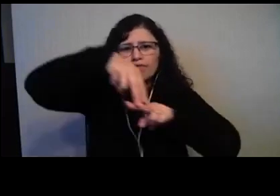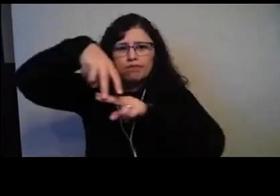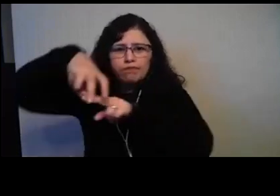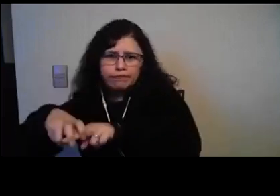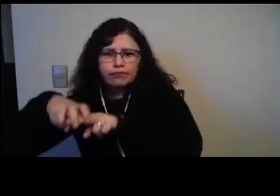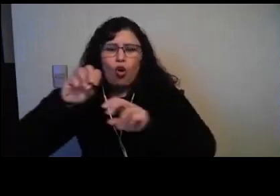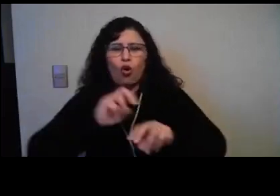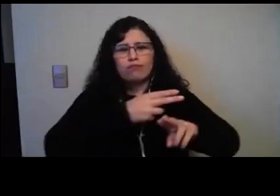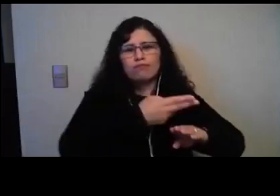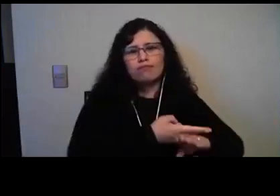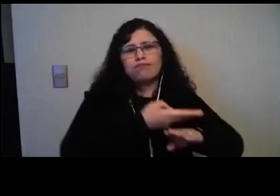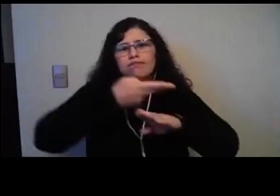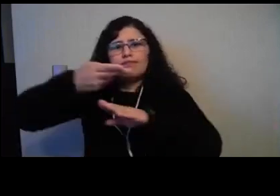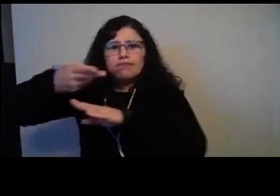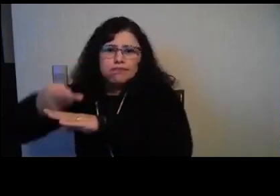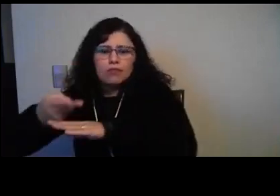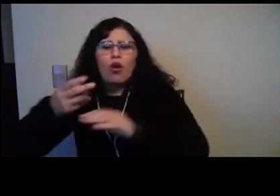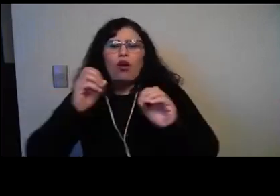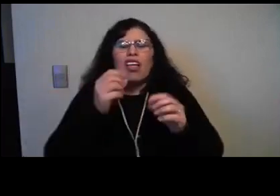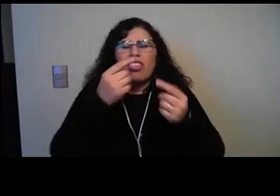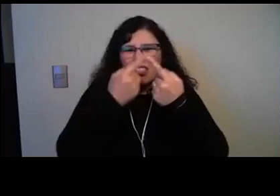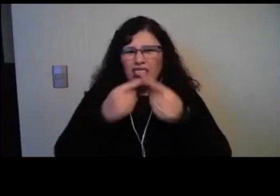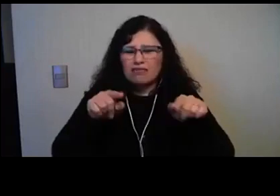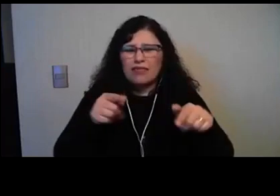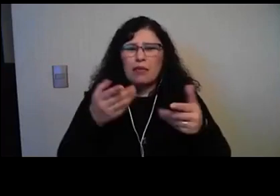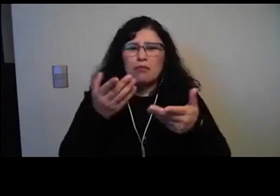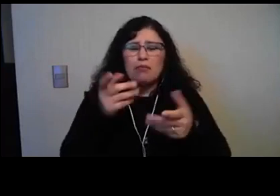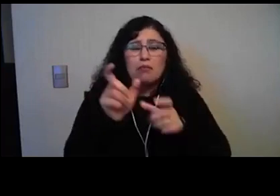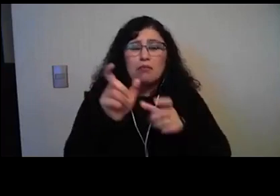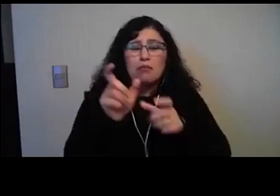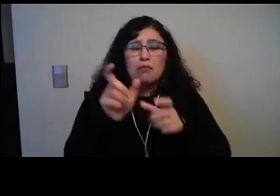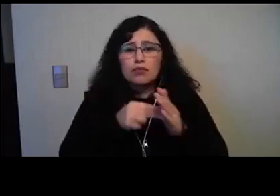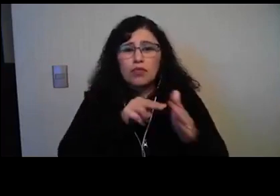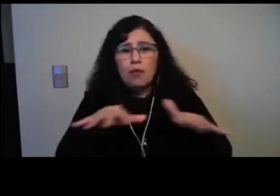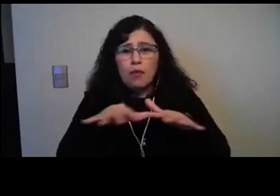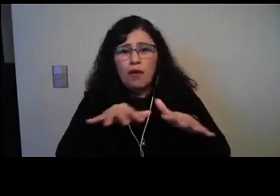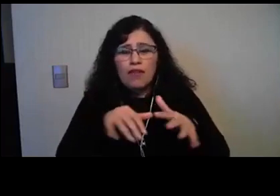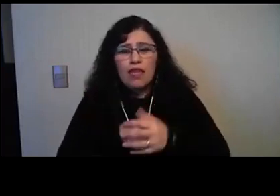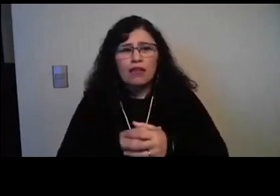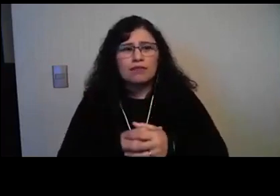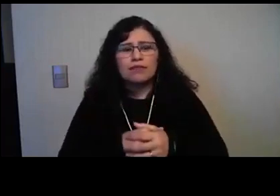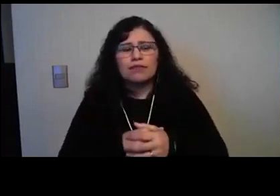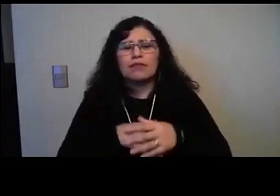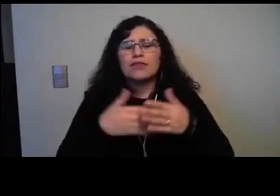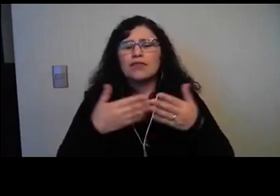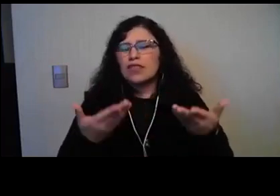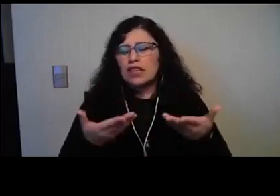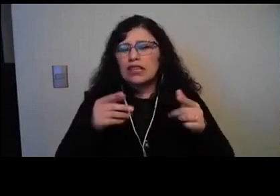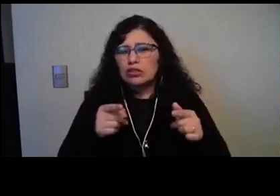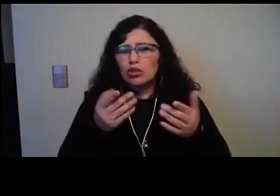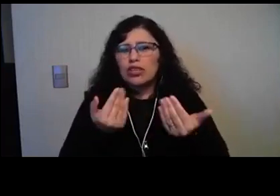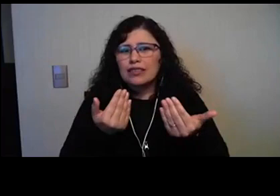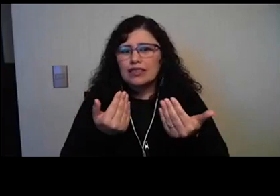¿Ya? Entonces, cualquier persona que tenga problemas de movilidad ya, y que necesite